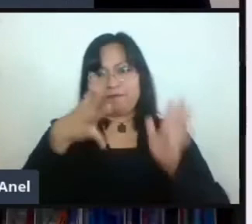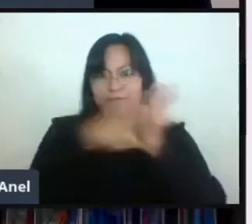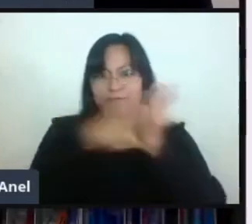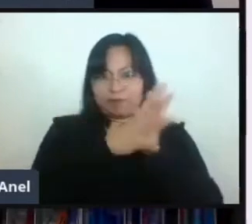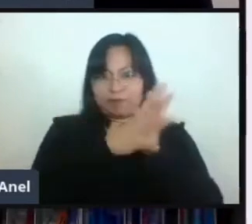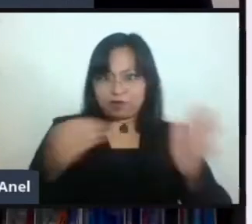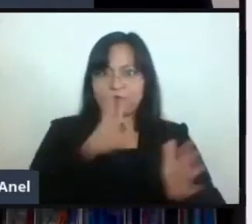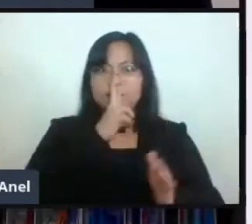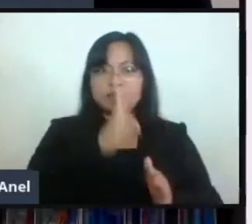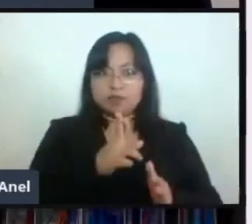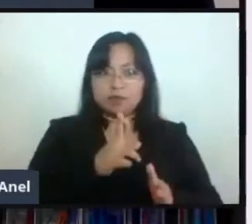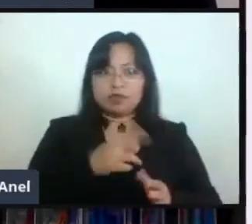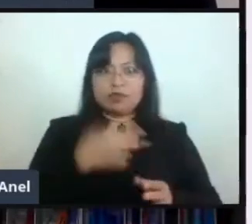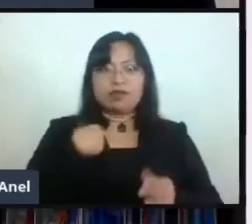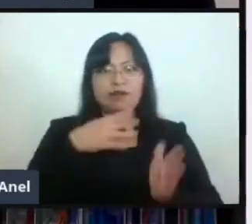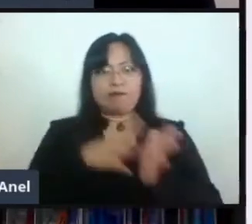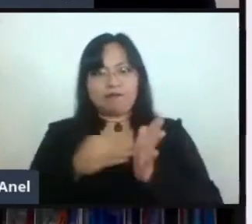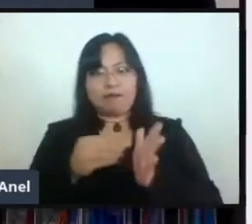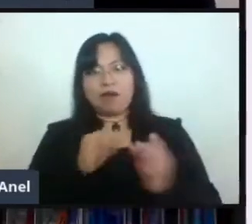selecciono.